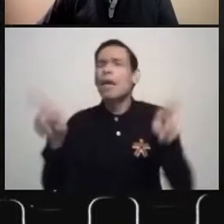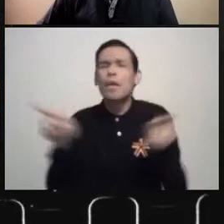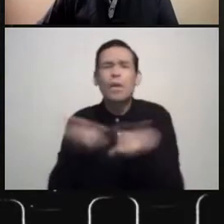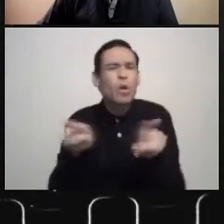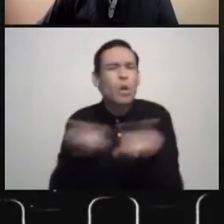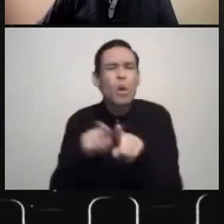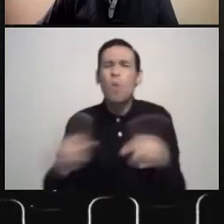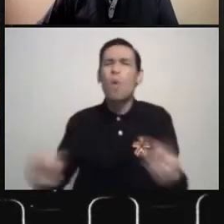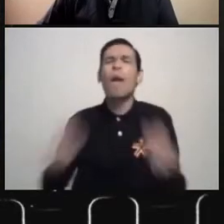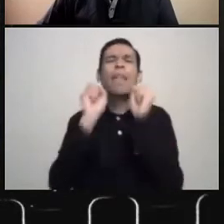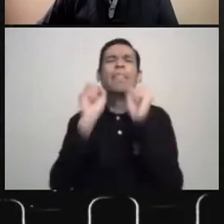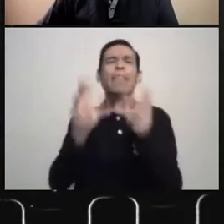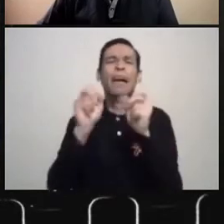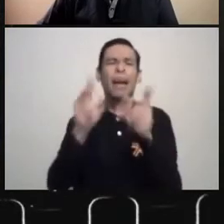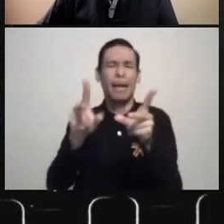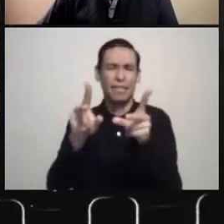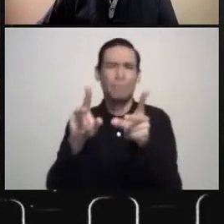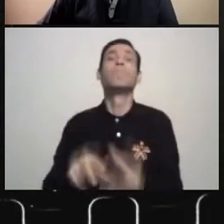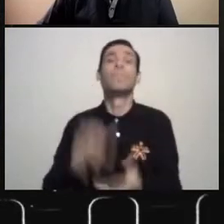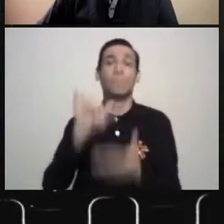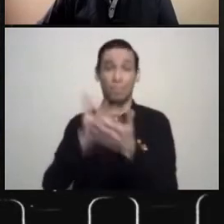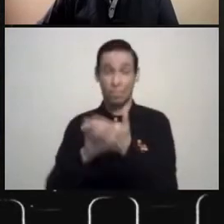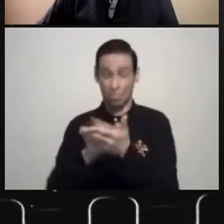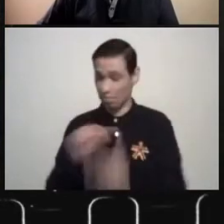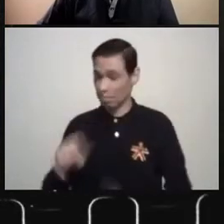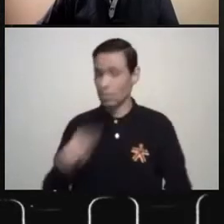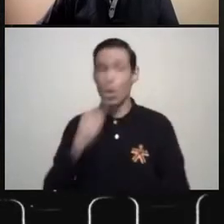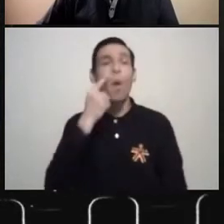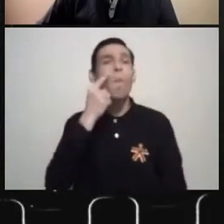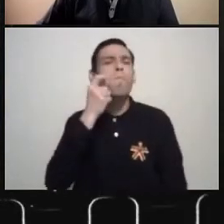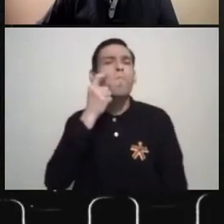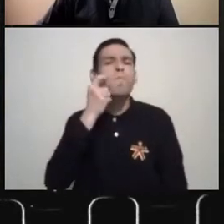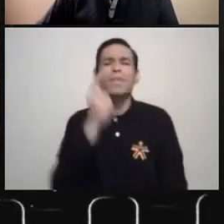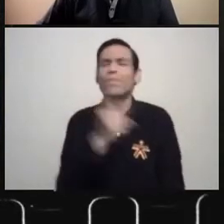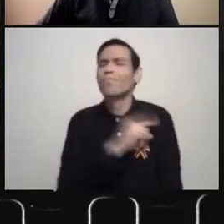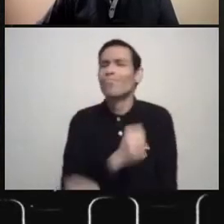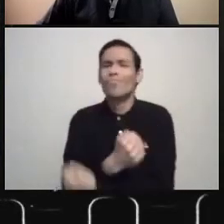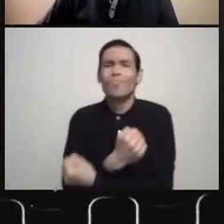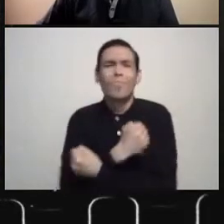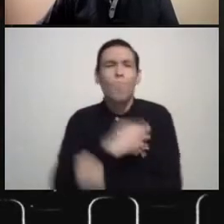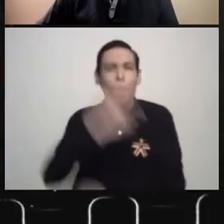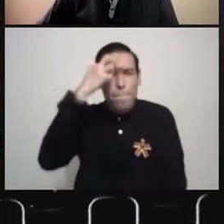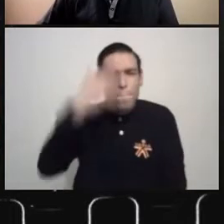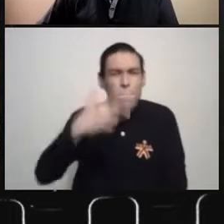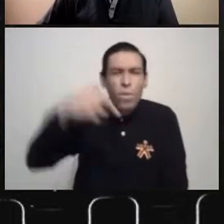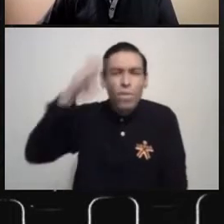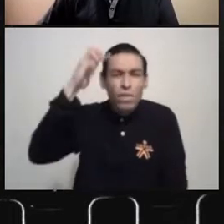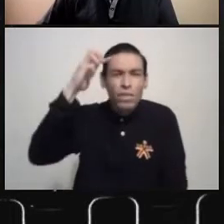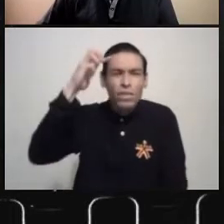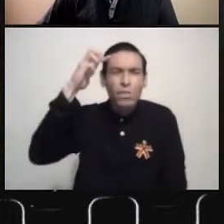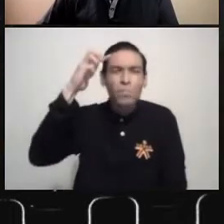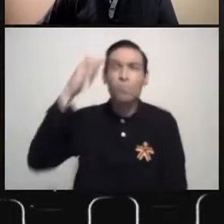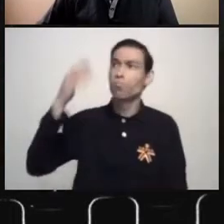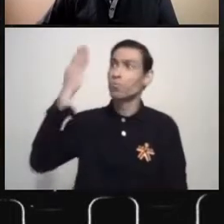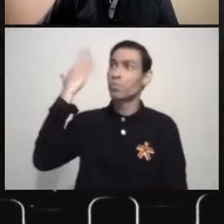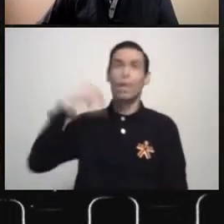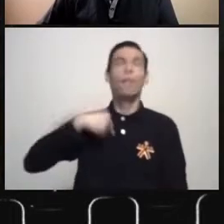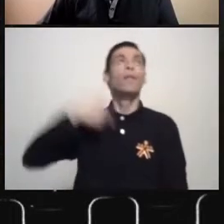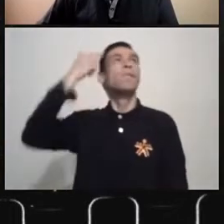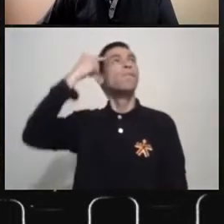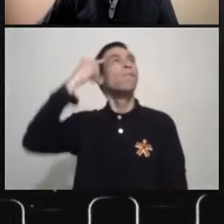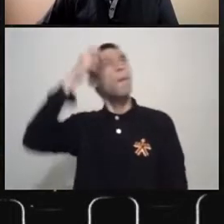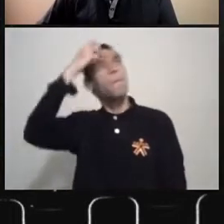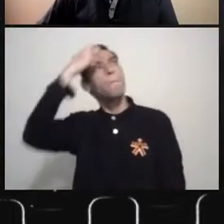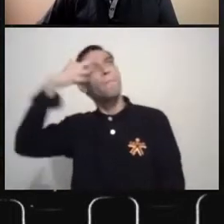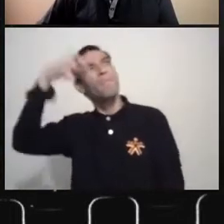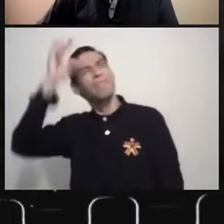eterno enamorado y él seguirá amando esta profesión y yo no tuve otra. Nunca pensé en otra, nunca pensé en